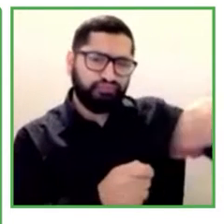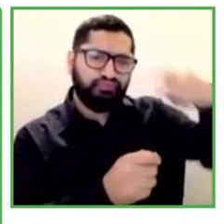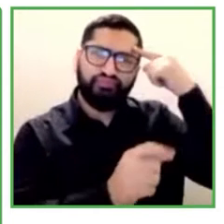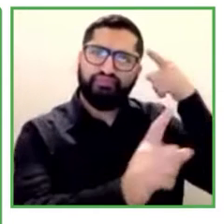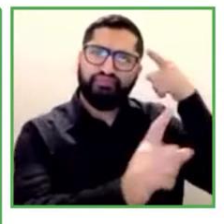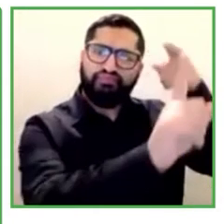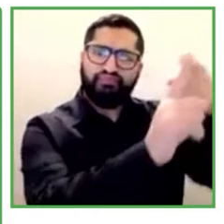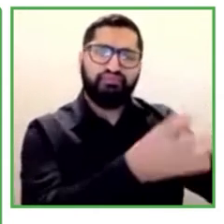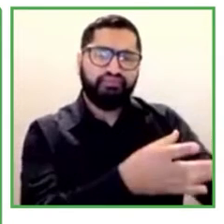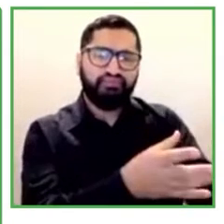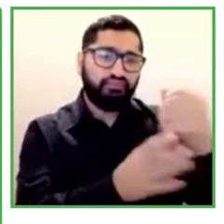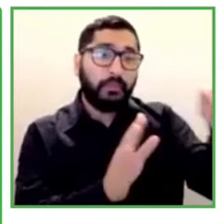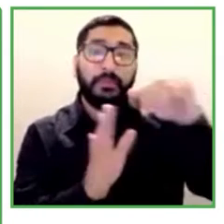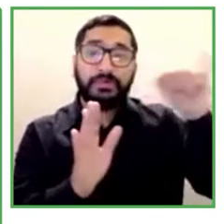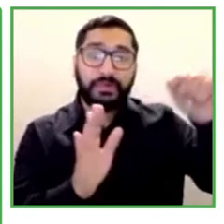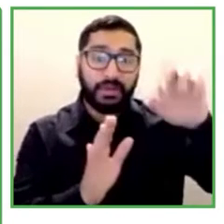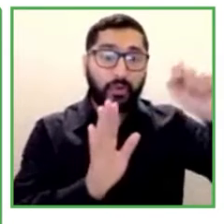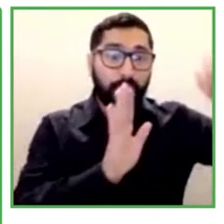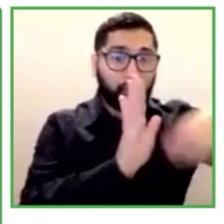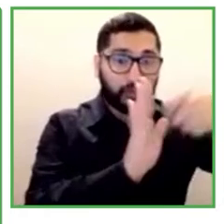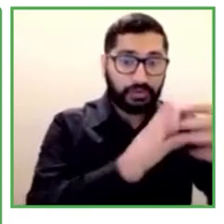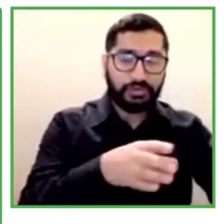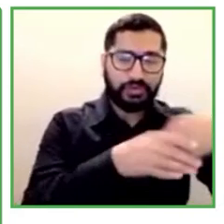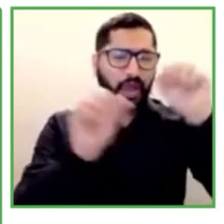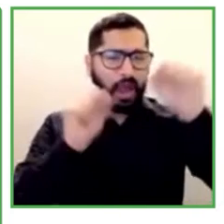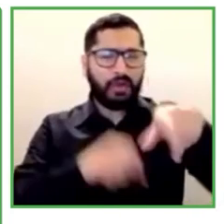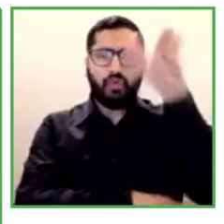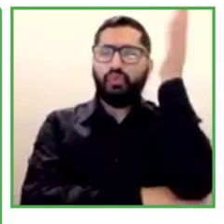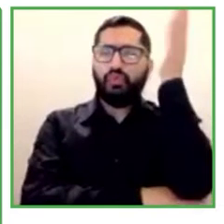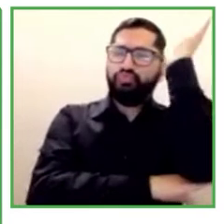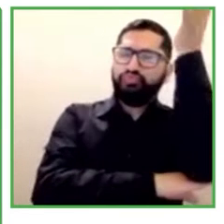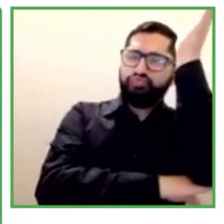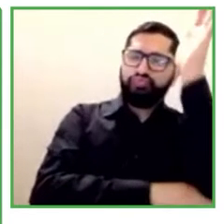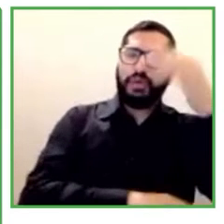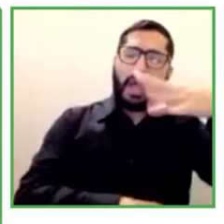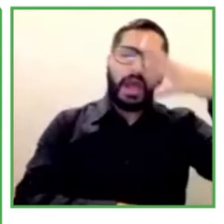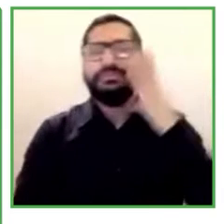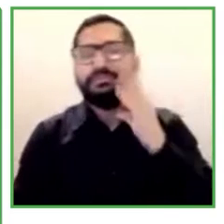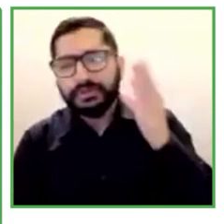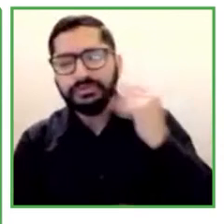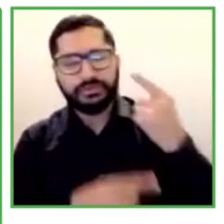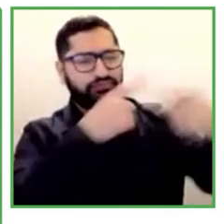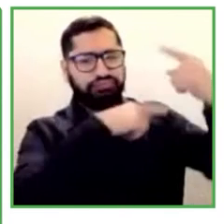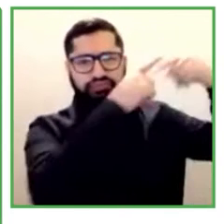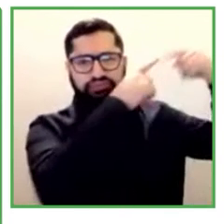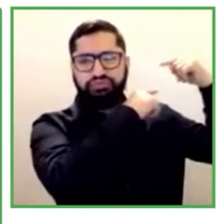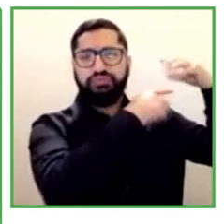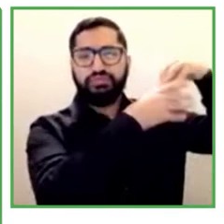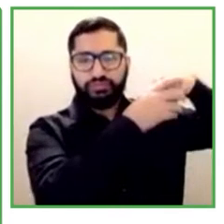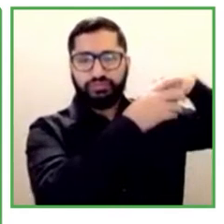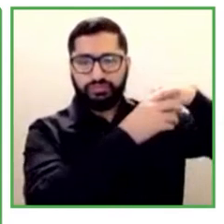de la conferencia desde 2013 y hemos estado siguiendo al Zero Project, la conferencia